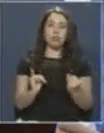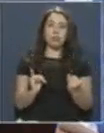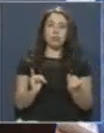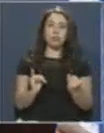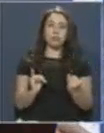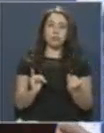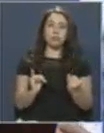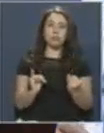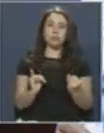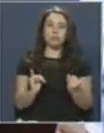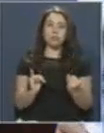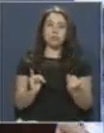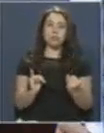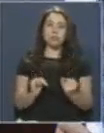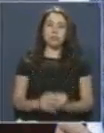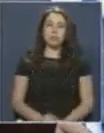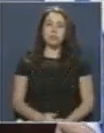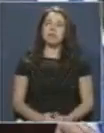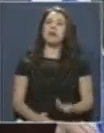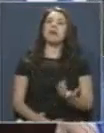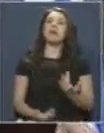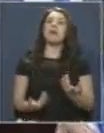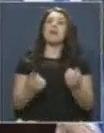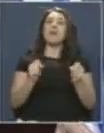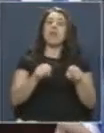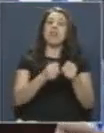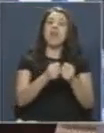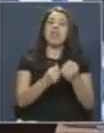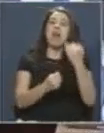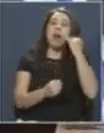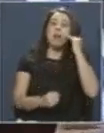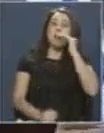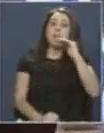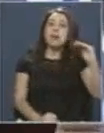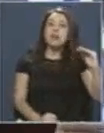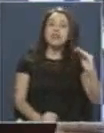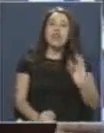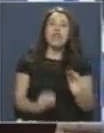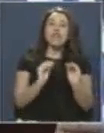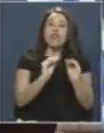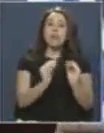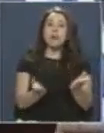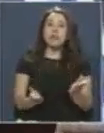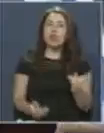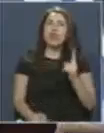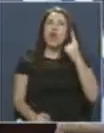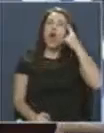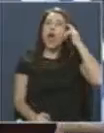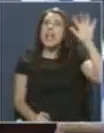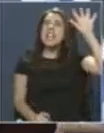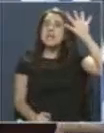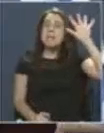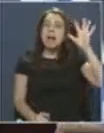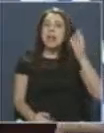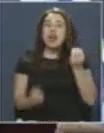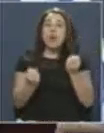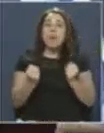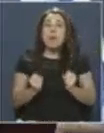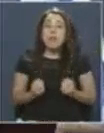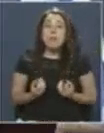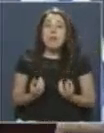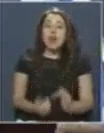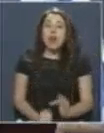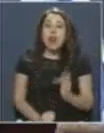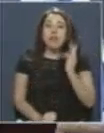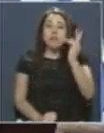dañar a personas que se están formando, sin imaginarnos siquiera cuál es el efecto